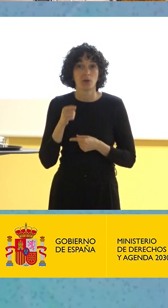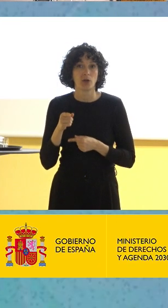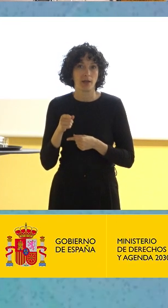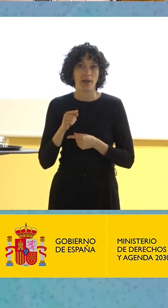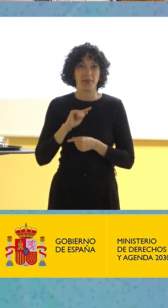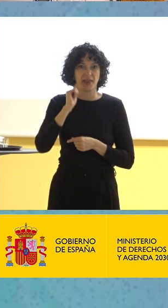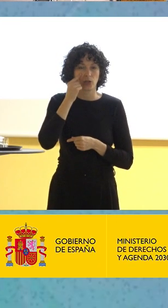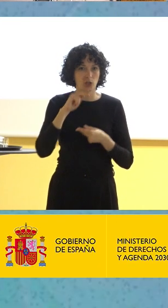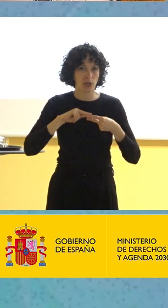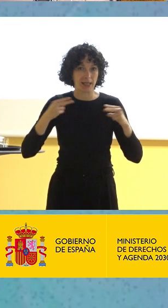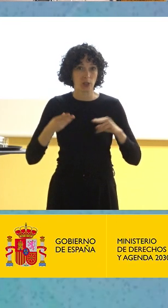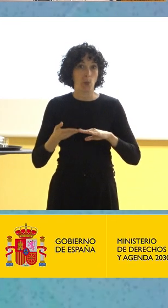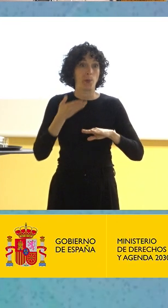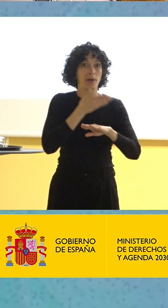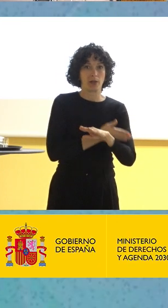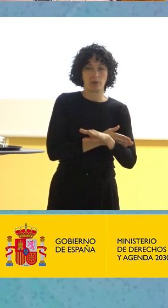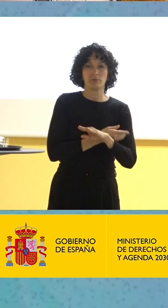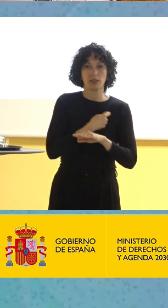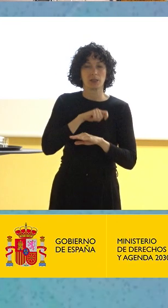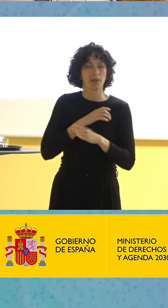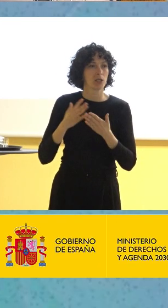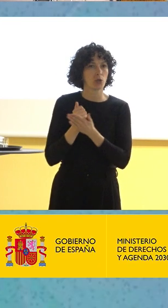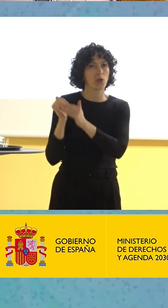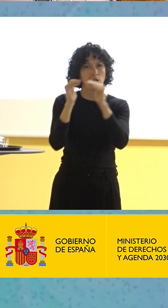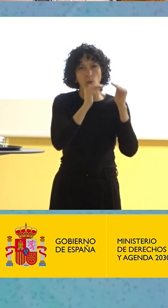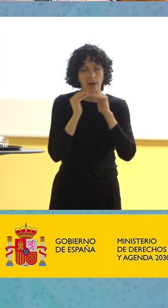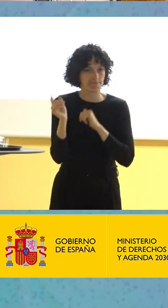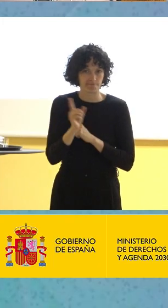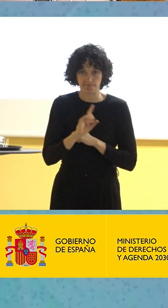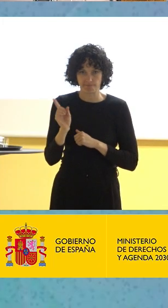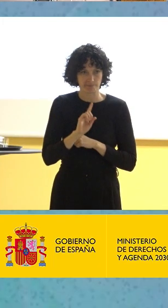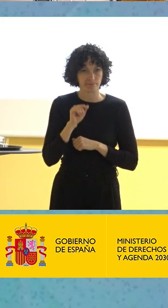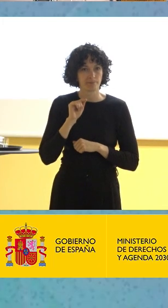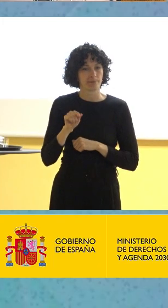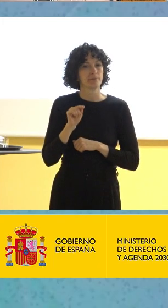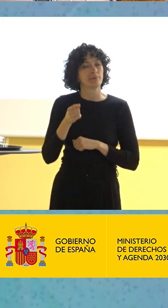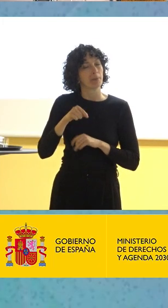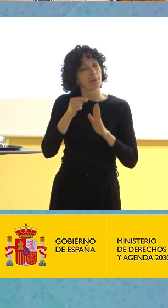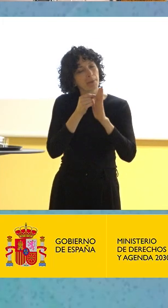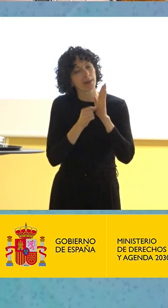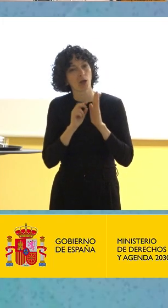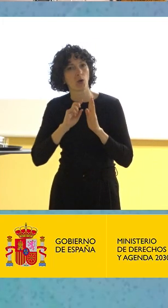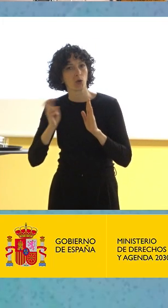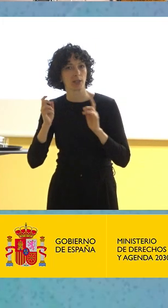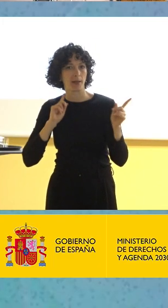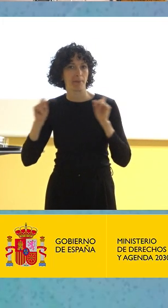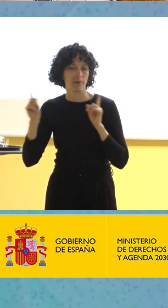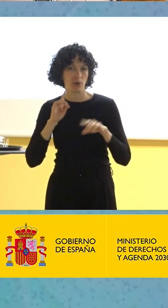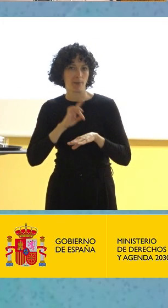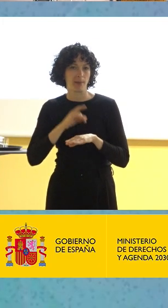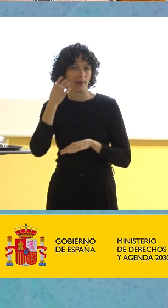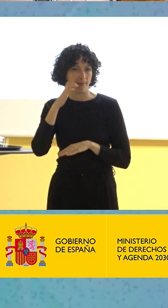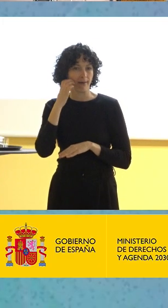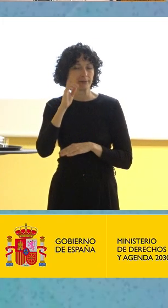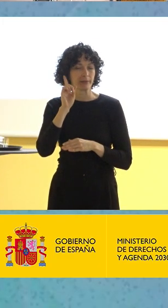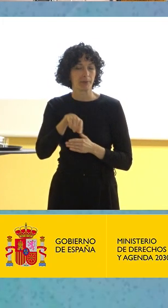preimplantacional no es homogéneo en todo el territorio español. Esto es algo que nos vamos a ir encontrando en el resto de medidas de prevención de enfermedades raras